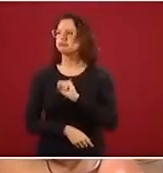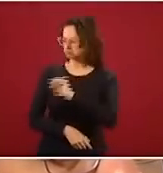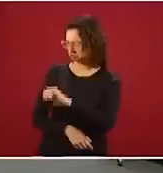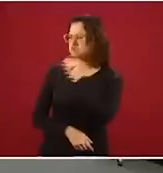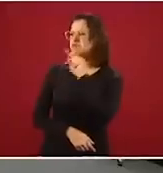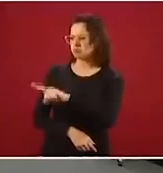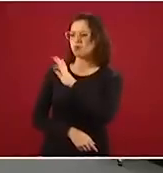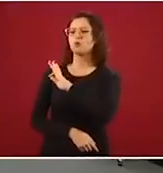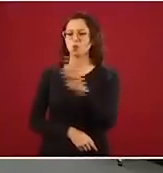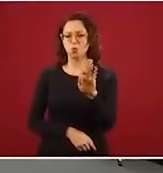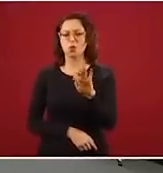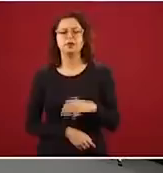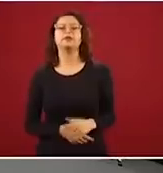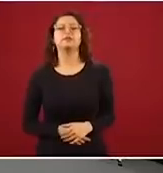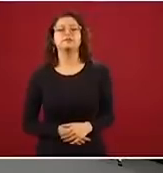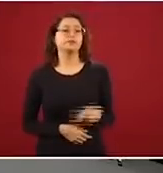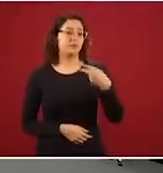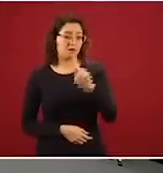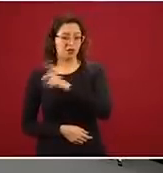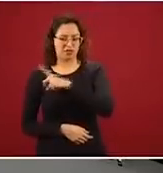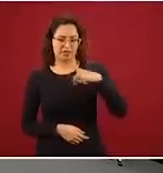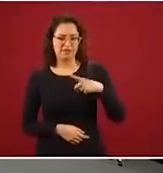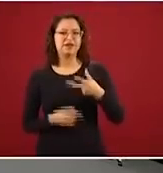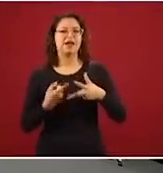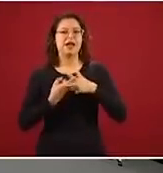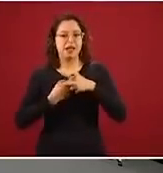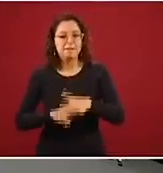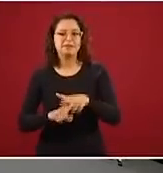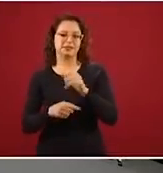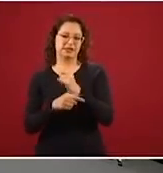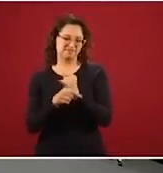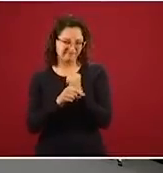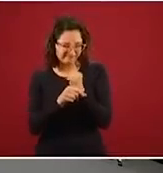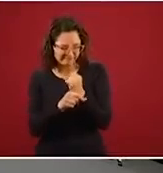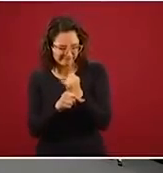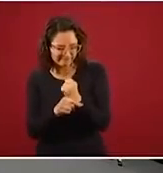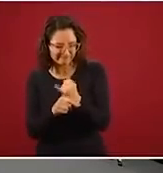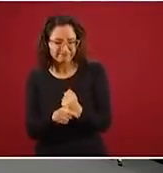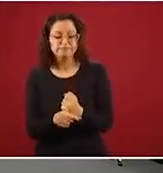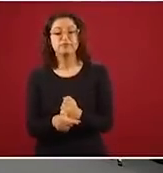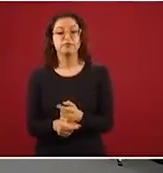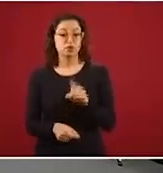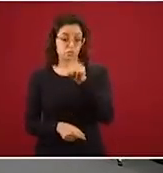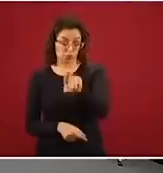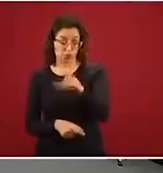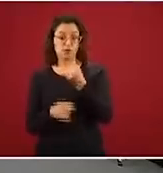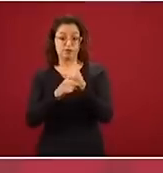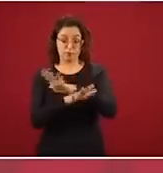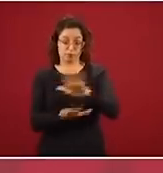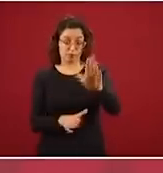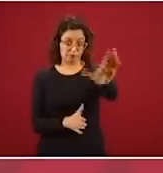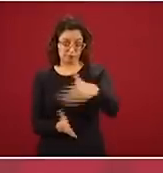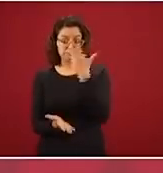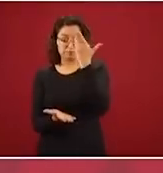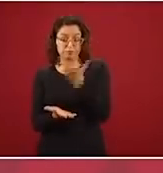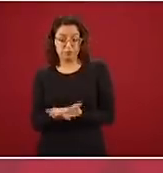pero se abre una investigación. Perfecto. Desde ahora. Ahora, con los datos que ustedes